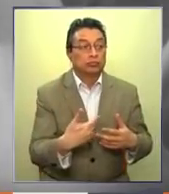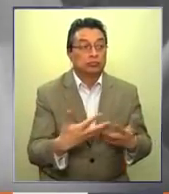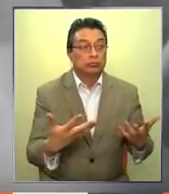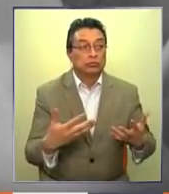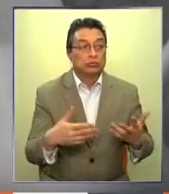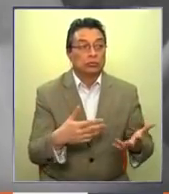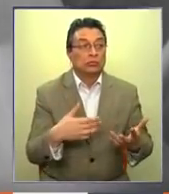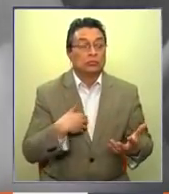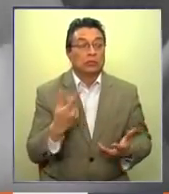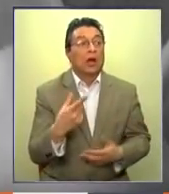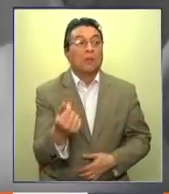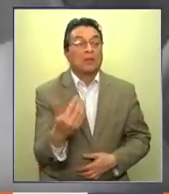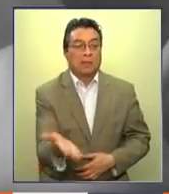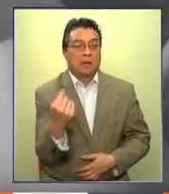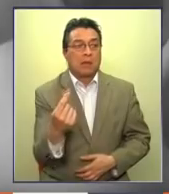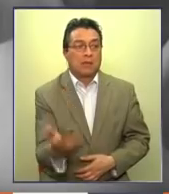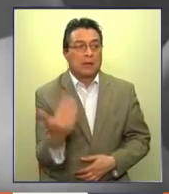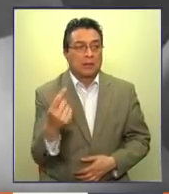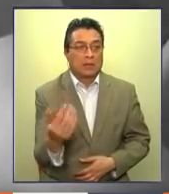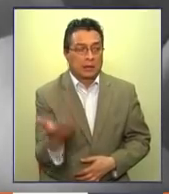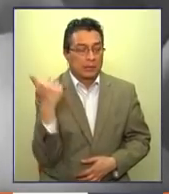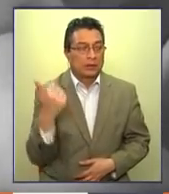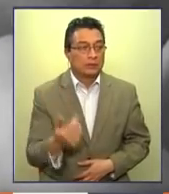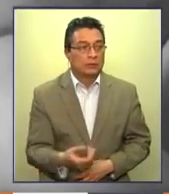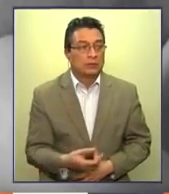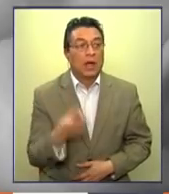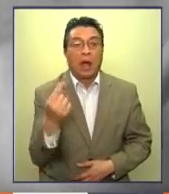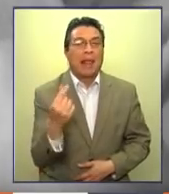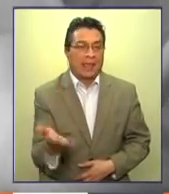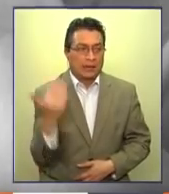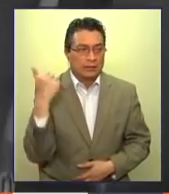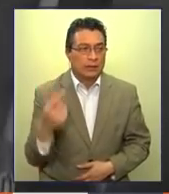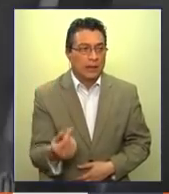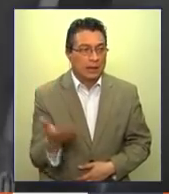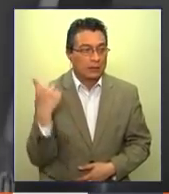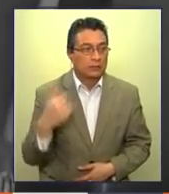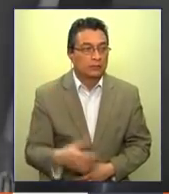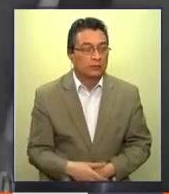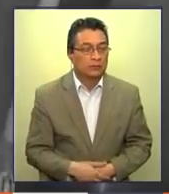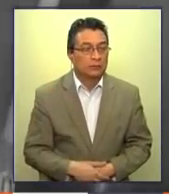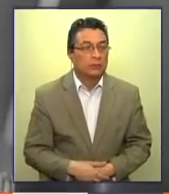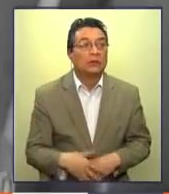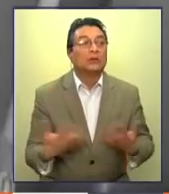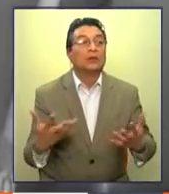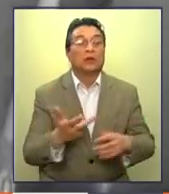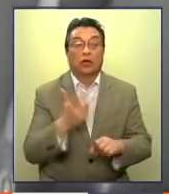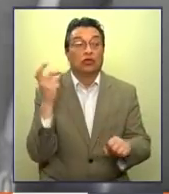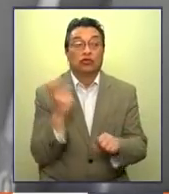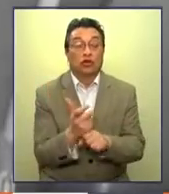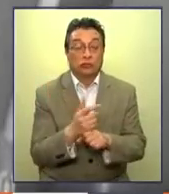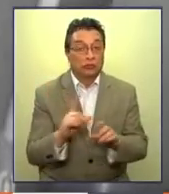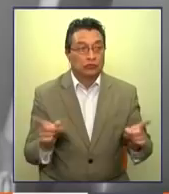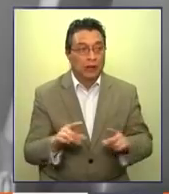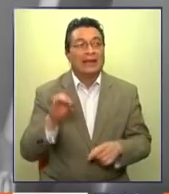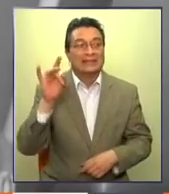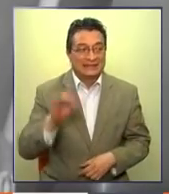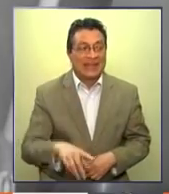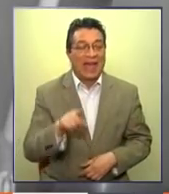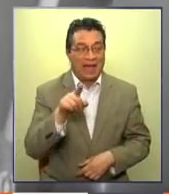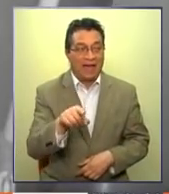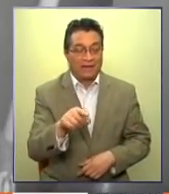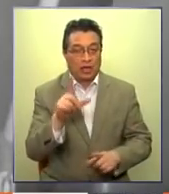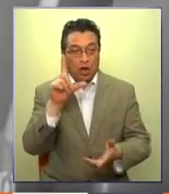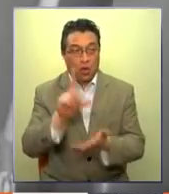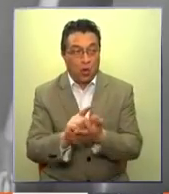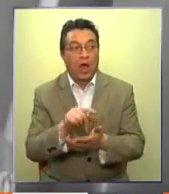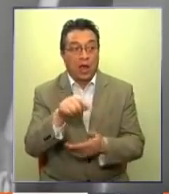la plata! ¡Trae la plata! ¡Trae la plata! ¡La plata! No se trató de un robo improvisado. Sabían que si llegaban a ese lugar